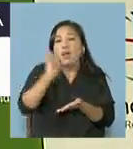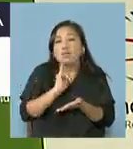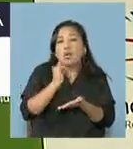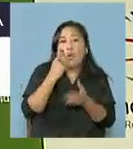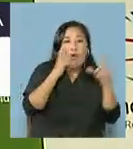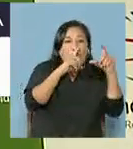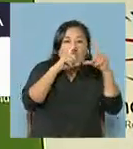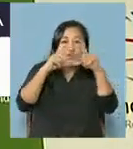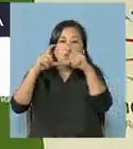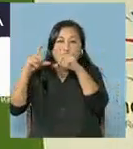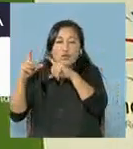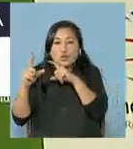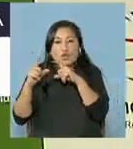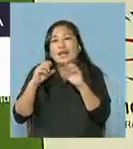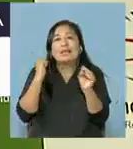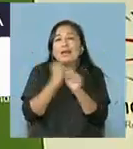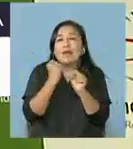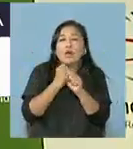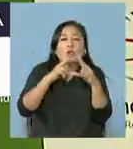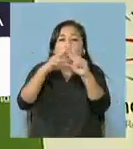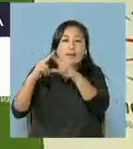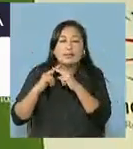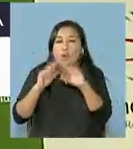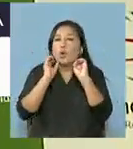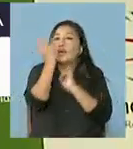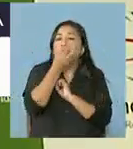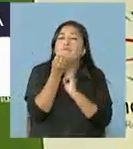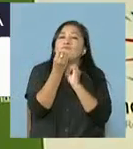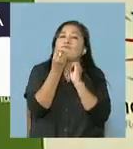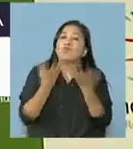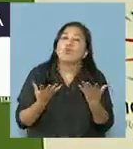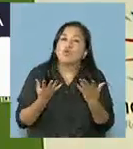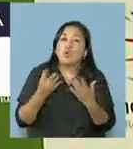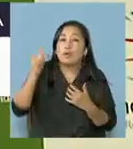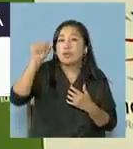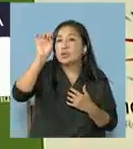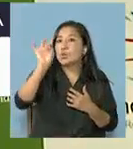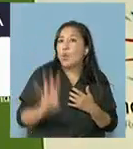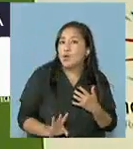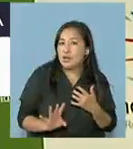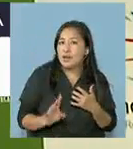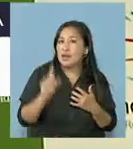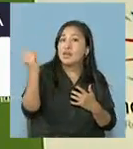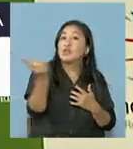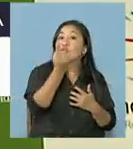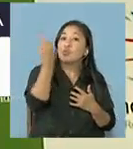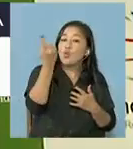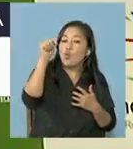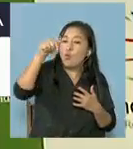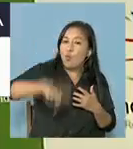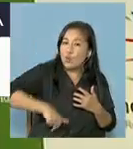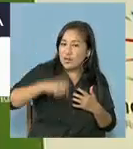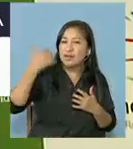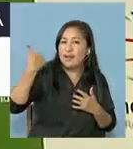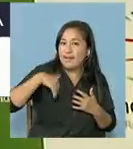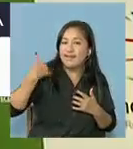secuencia fotográfica de la magnífica obra que se ha hecho, porque es única en el país, es cómo se deben trabajar con